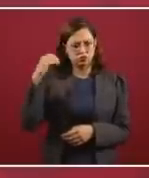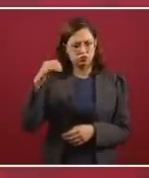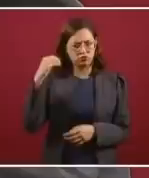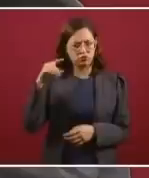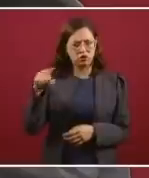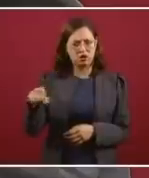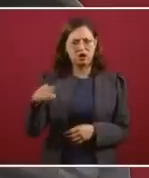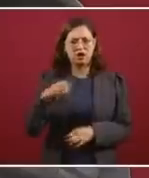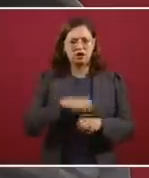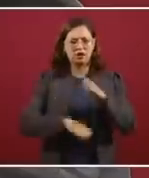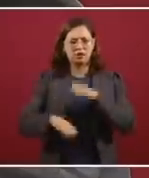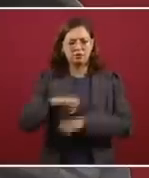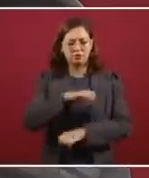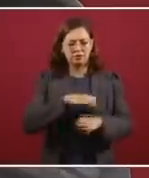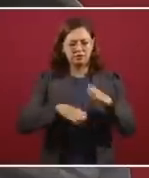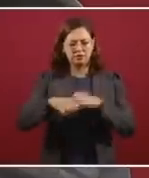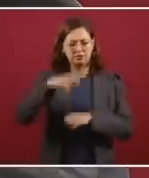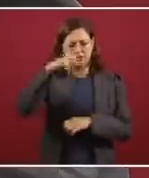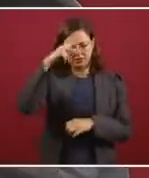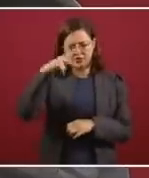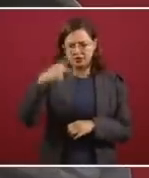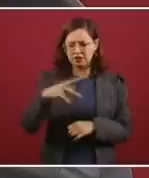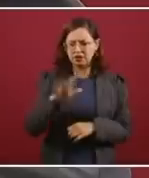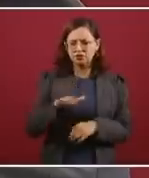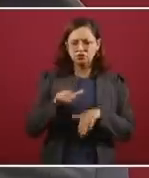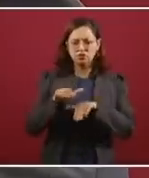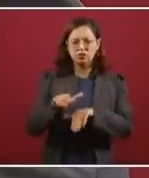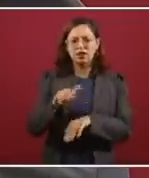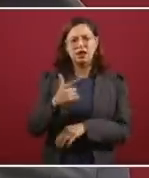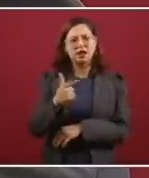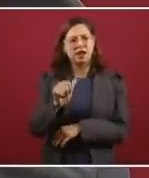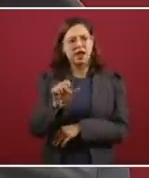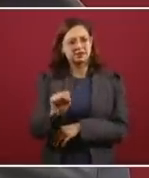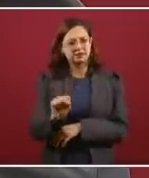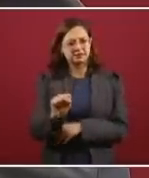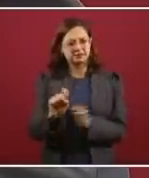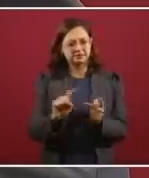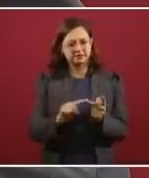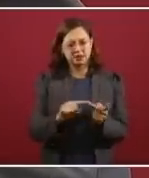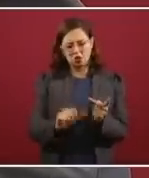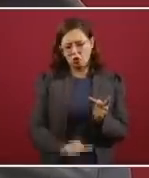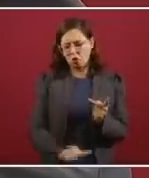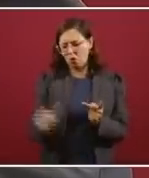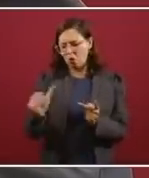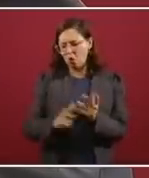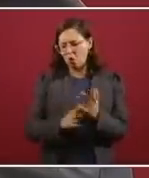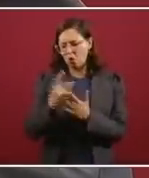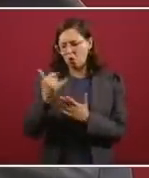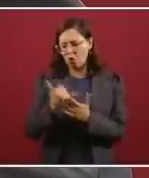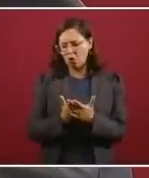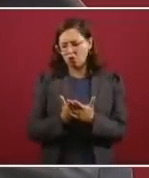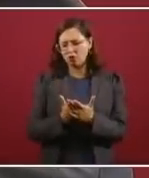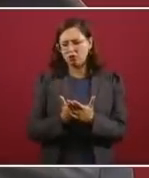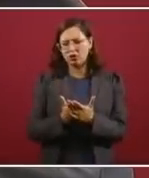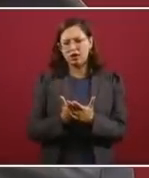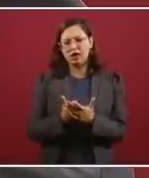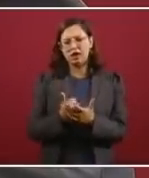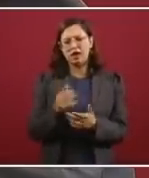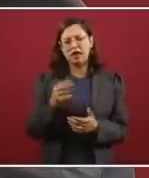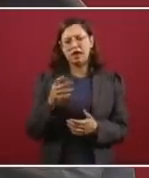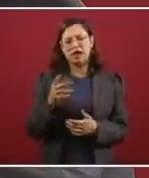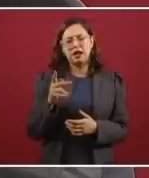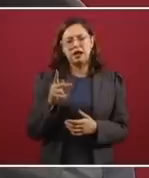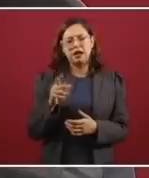con gas en esa zona. Hay otro proyecto que tiene que ver con microempresas, ahí